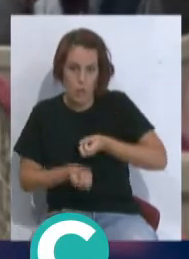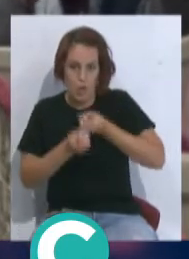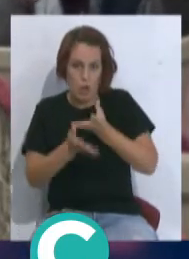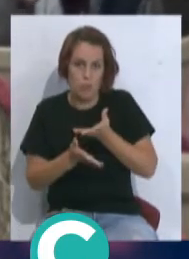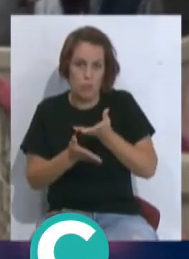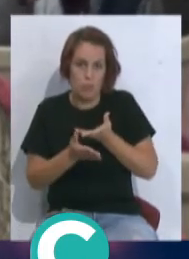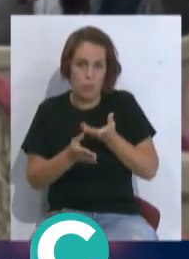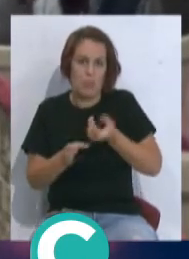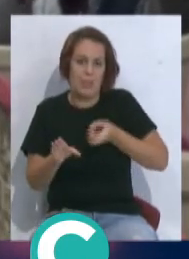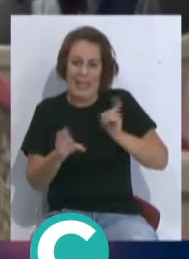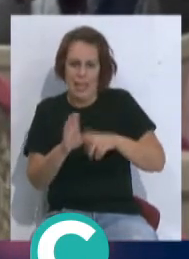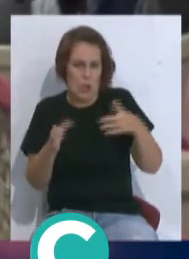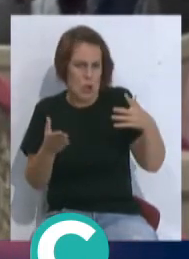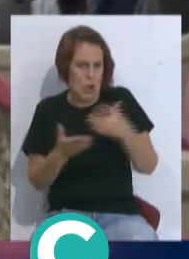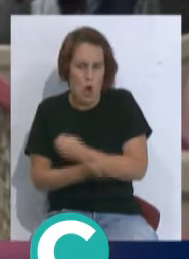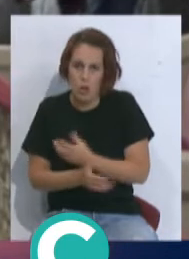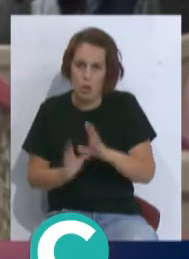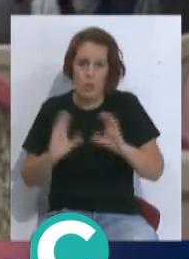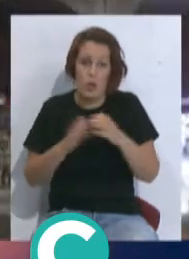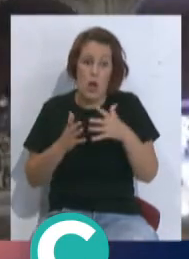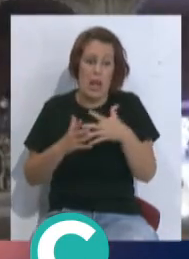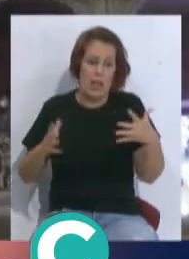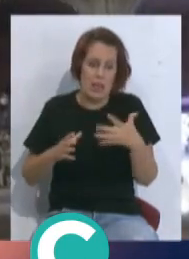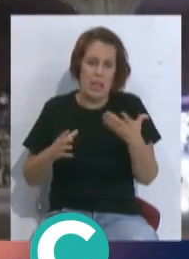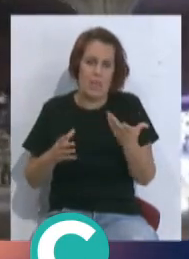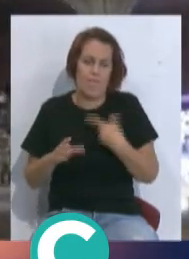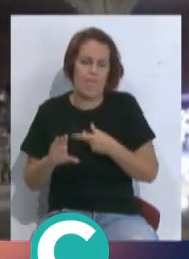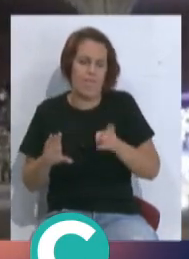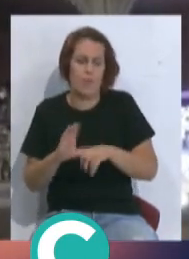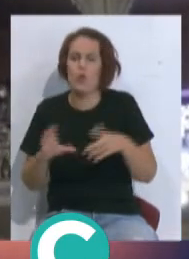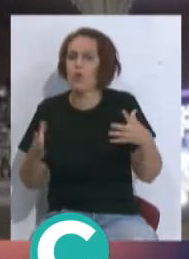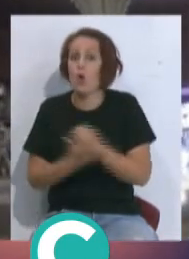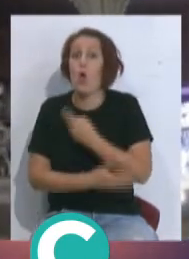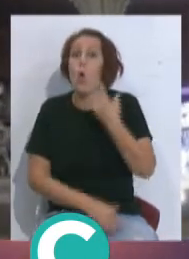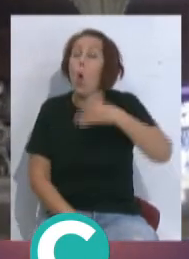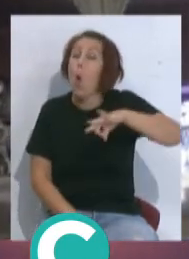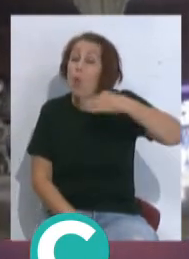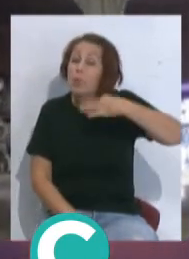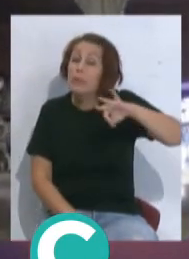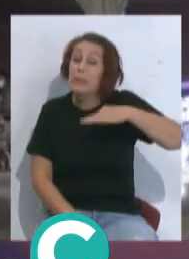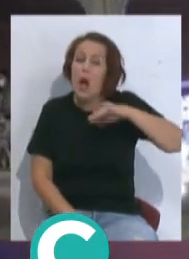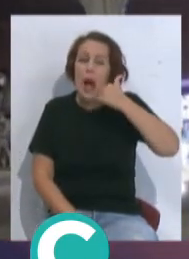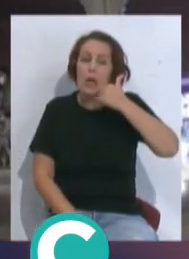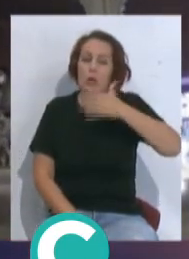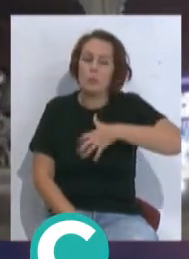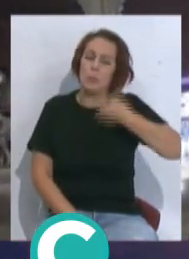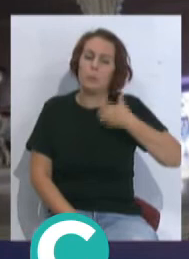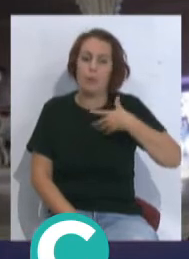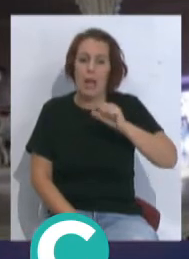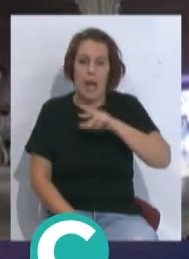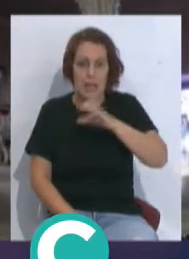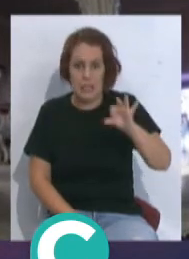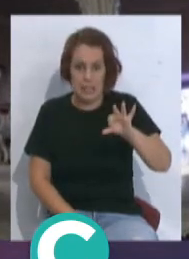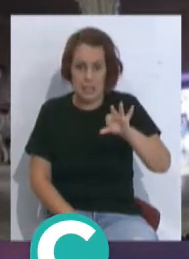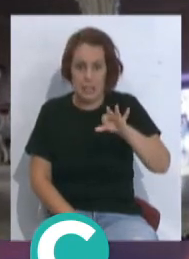caer ninguno, que yo sepa no se cae ninguna agrupación grande. El único que mostró un cierto malestar fue Martínez Ares, que podría